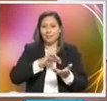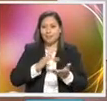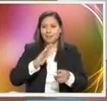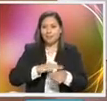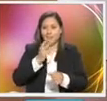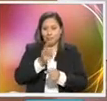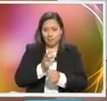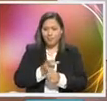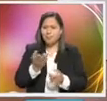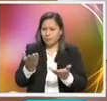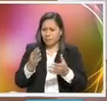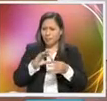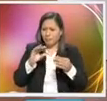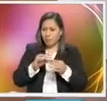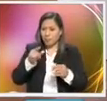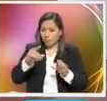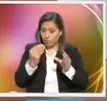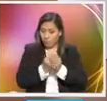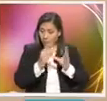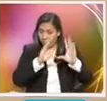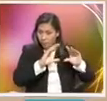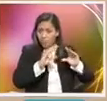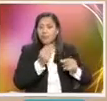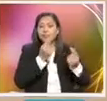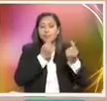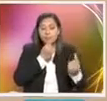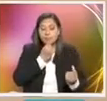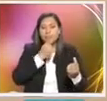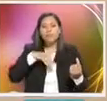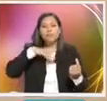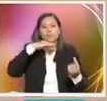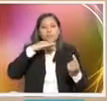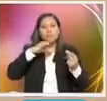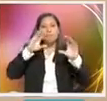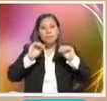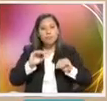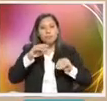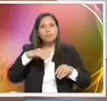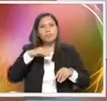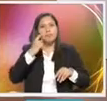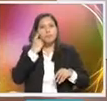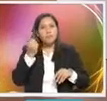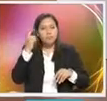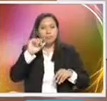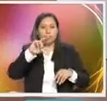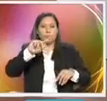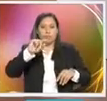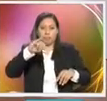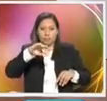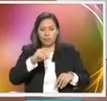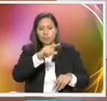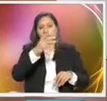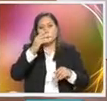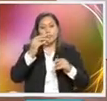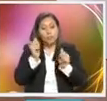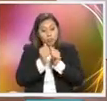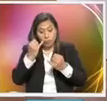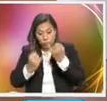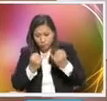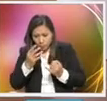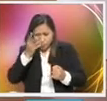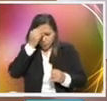invitación. Cuéntame, ¿tú le das clases a niños con autismo para que aprendan con el juego